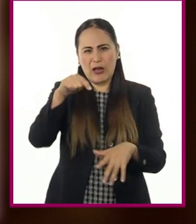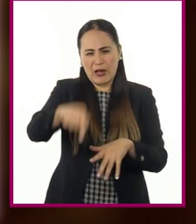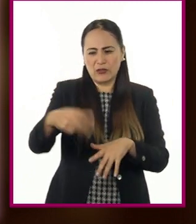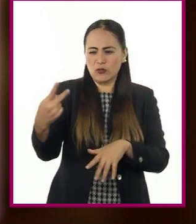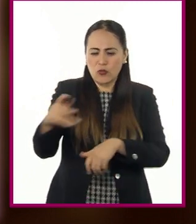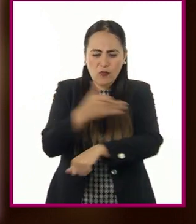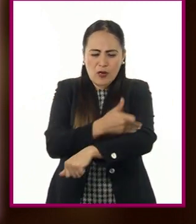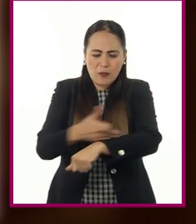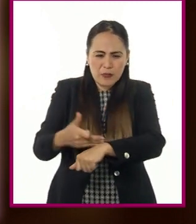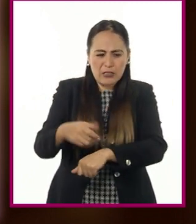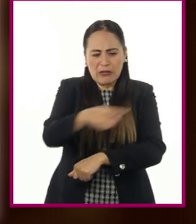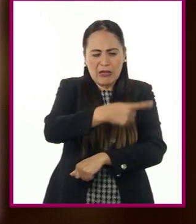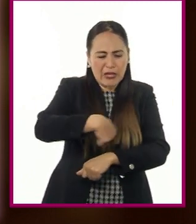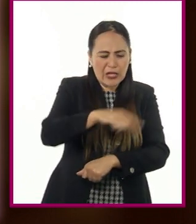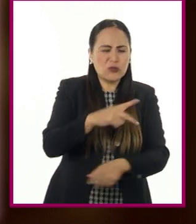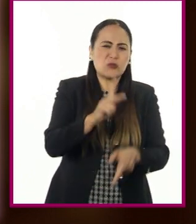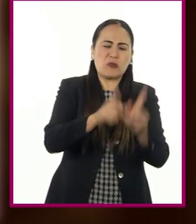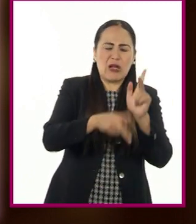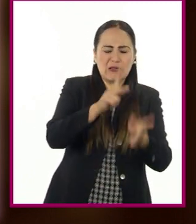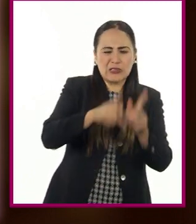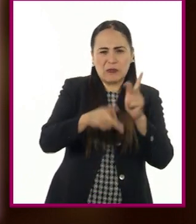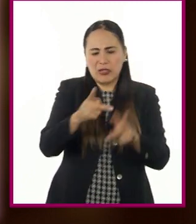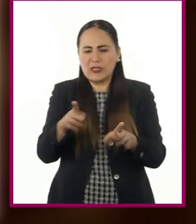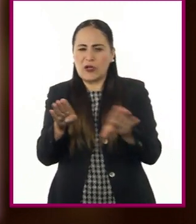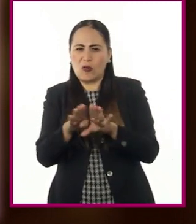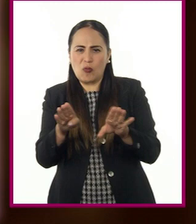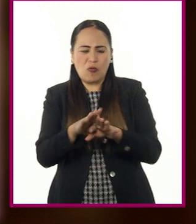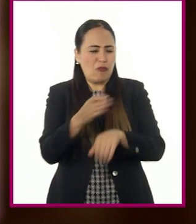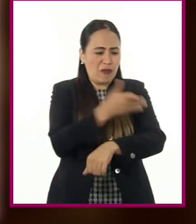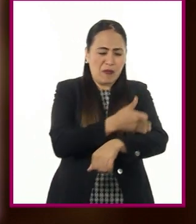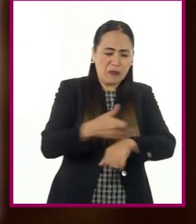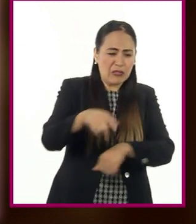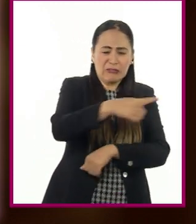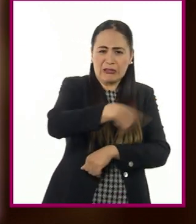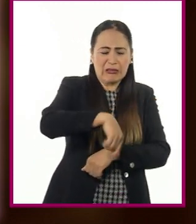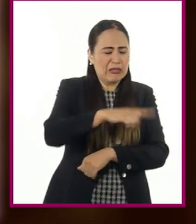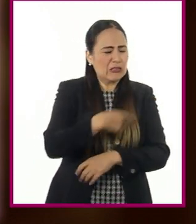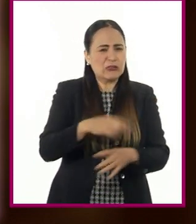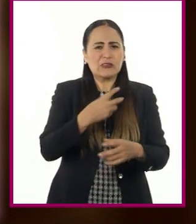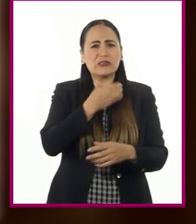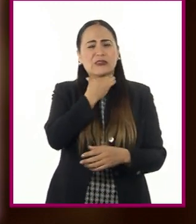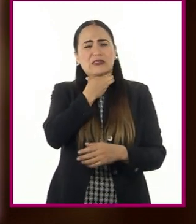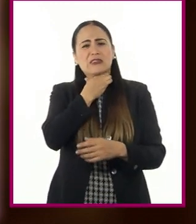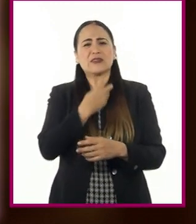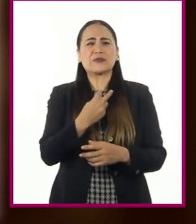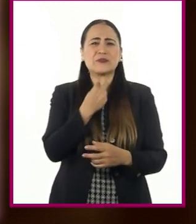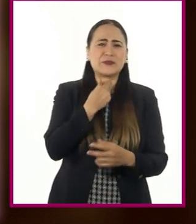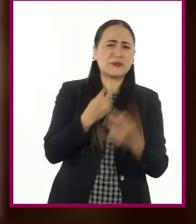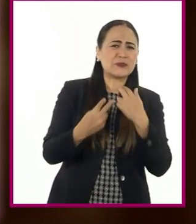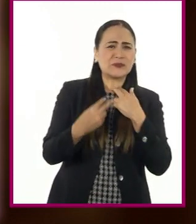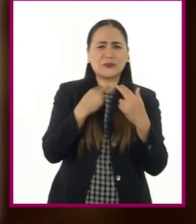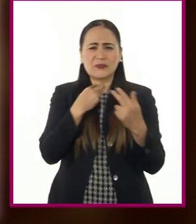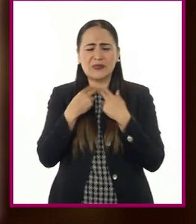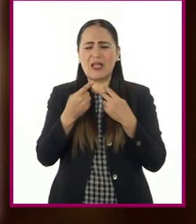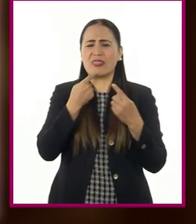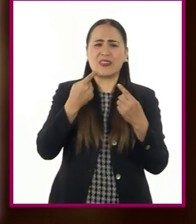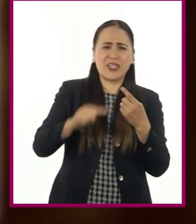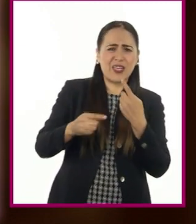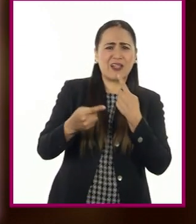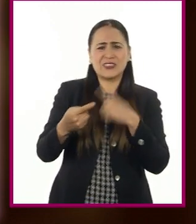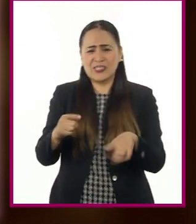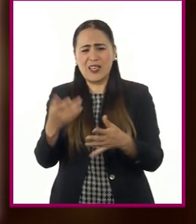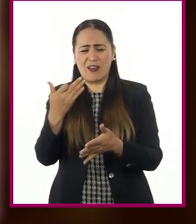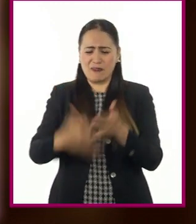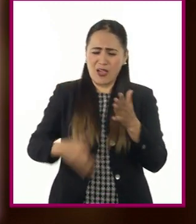familia y la de ellos. La situación de sus familias está muy mal. Después de constantes quejas entre ustedes por la falta